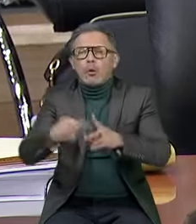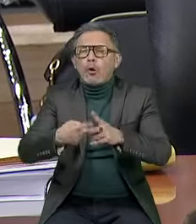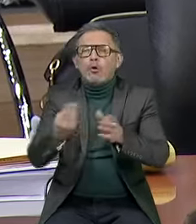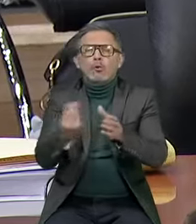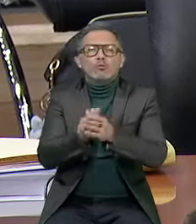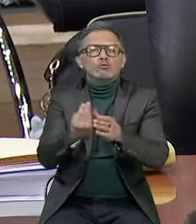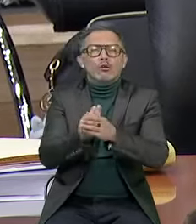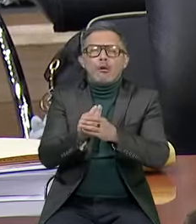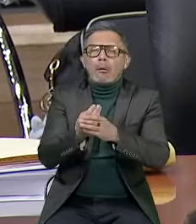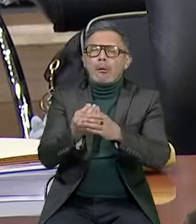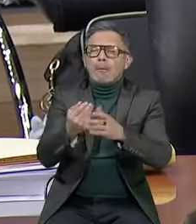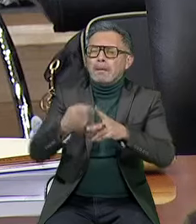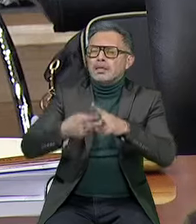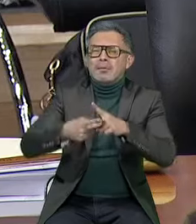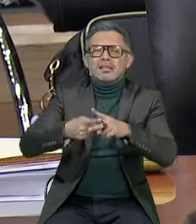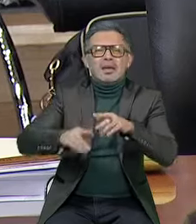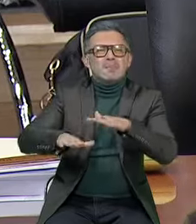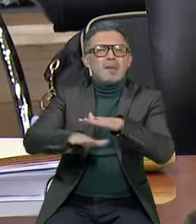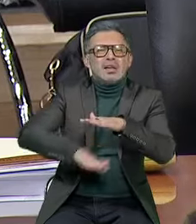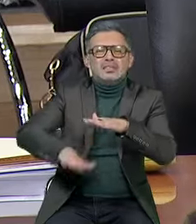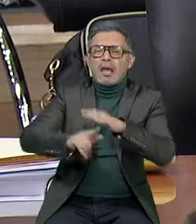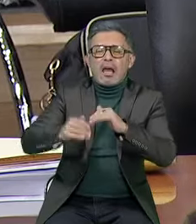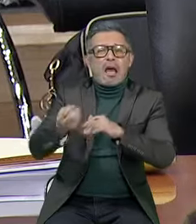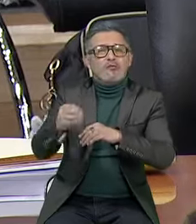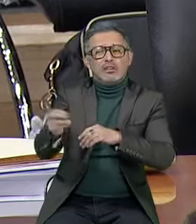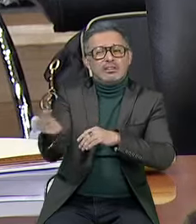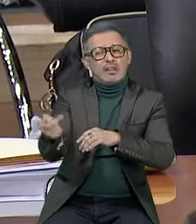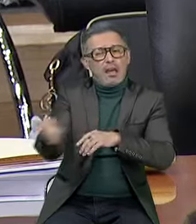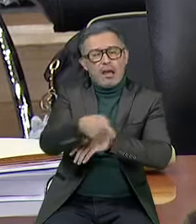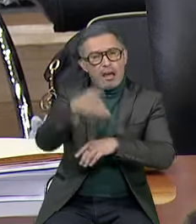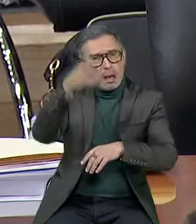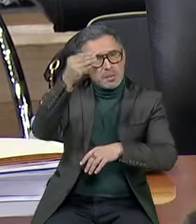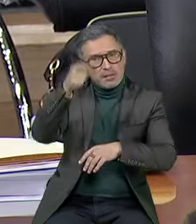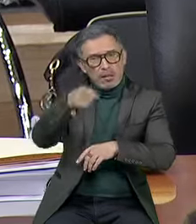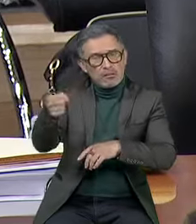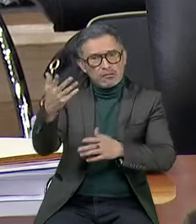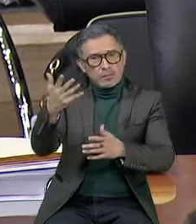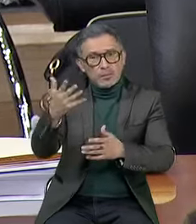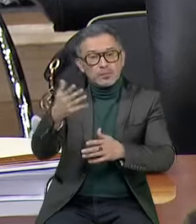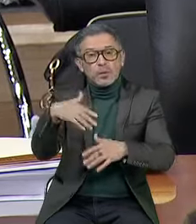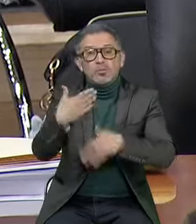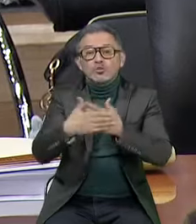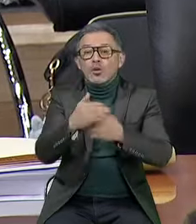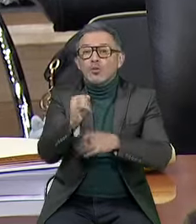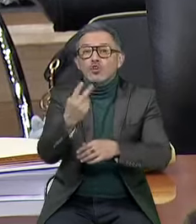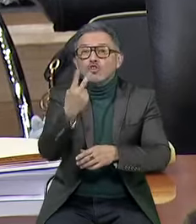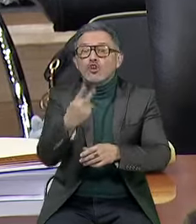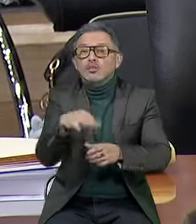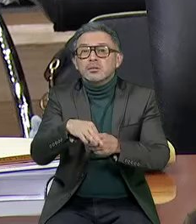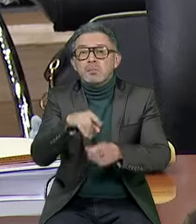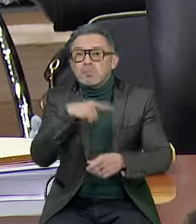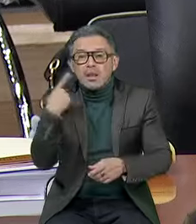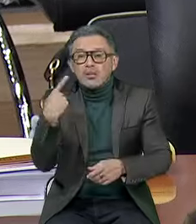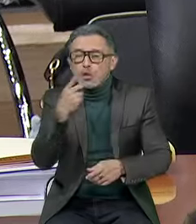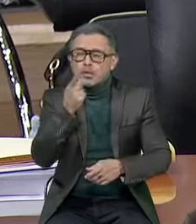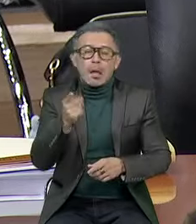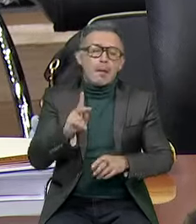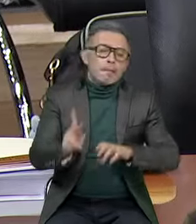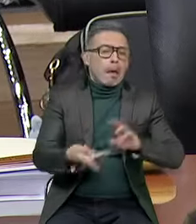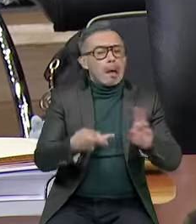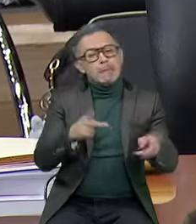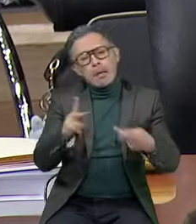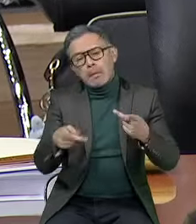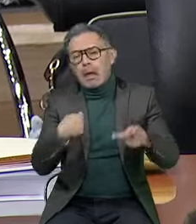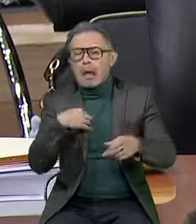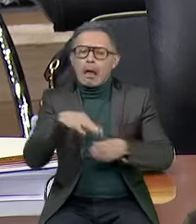porque hasta en eso están perdidos. Y el 2 de junio que vuelvan a perder van a decir que ganaron, por lo que sea. Si no